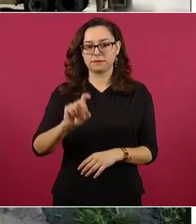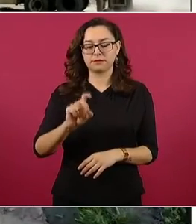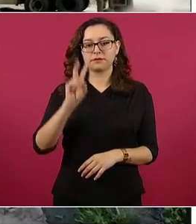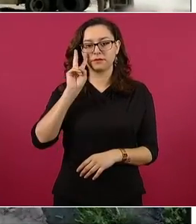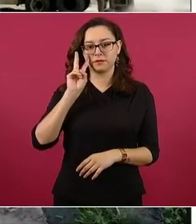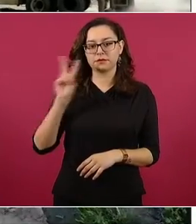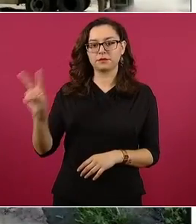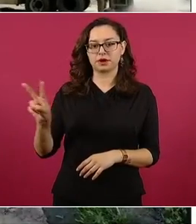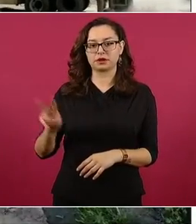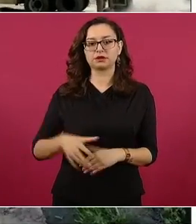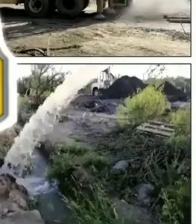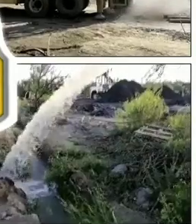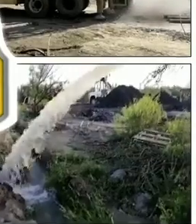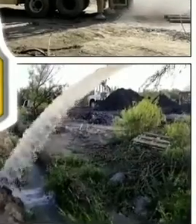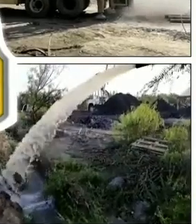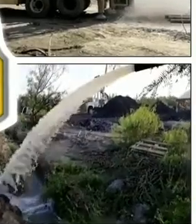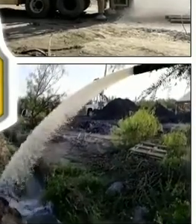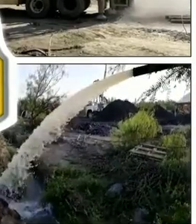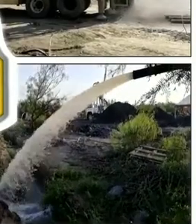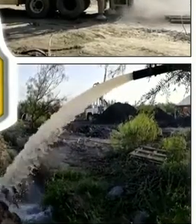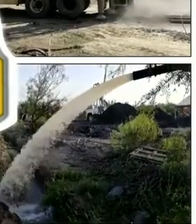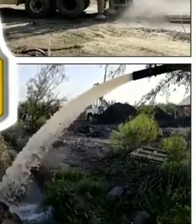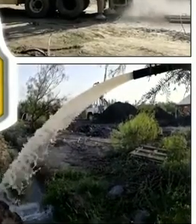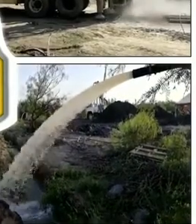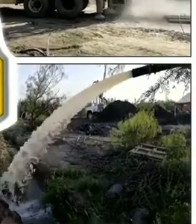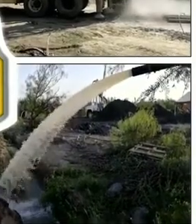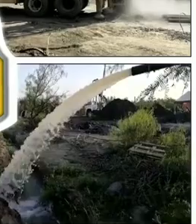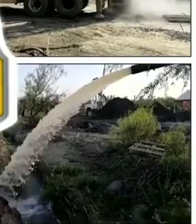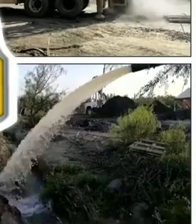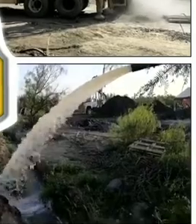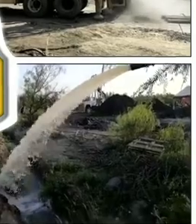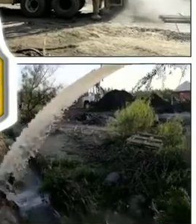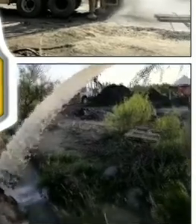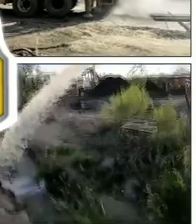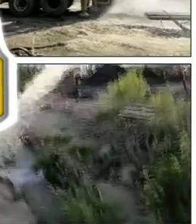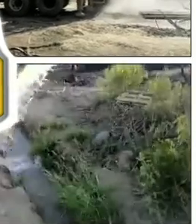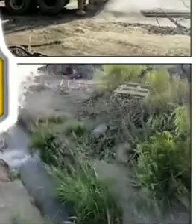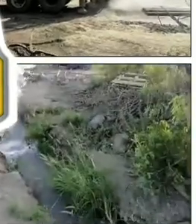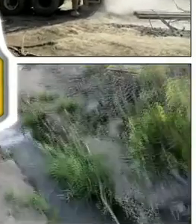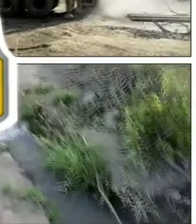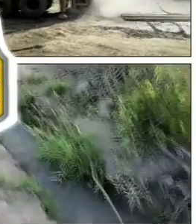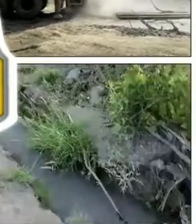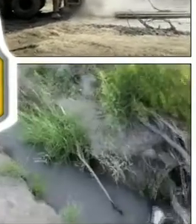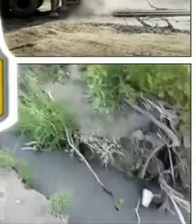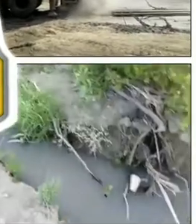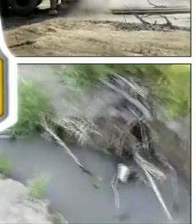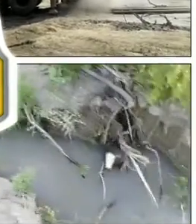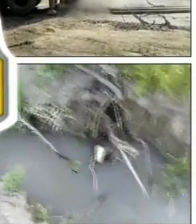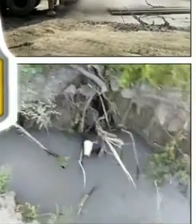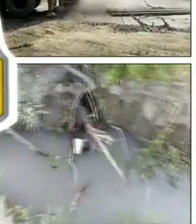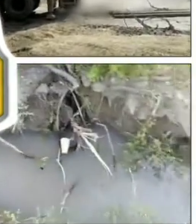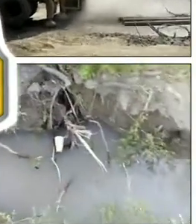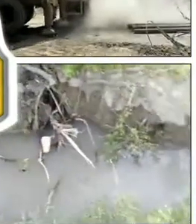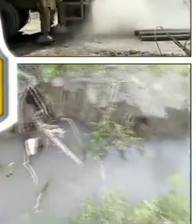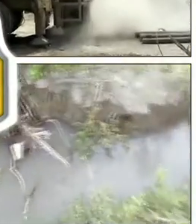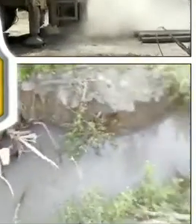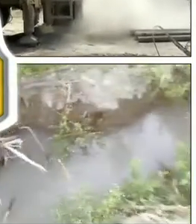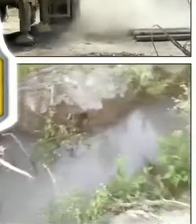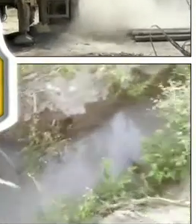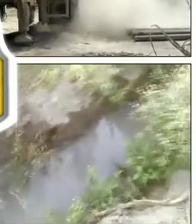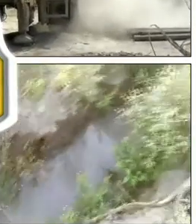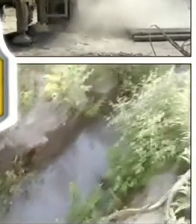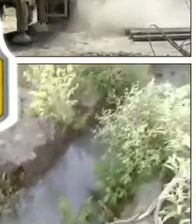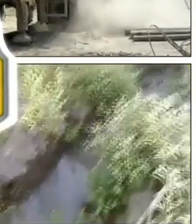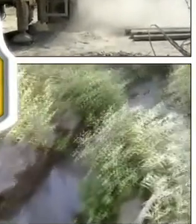230, personal de la Guardia Nacional 33, 120 civiles entre protección civil